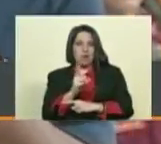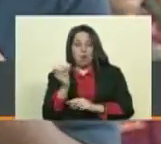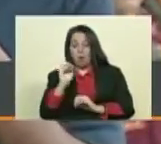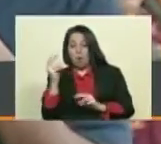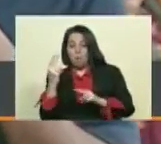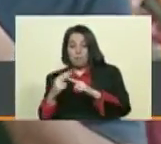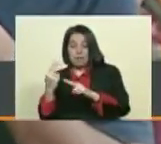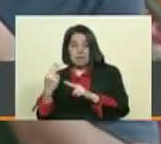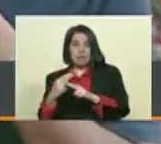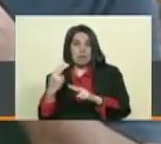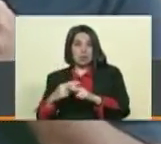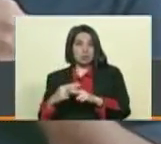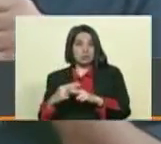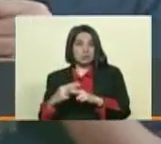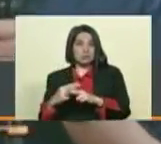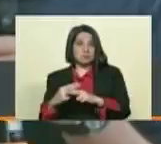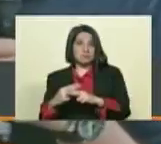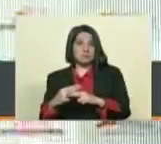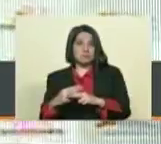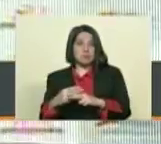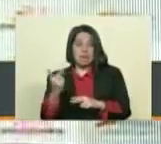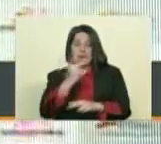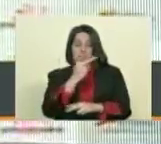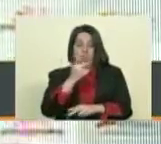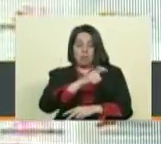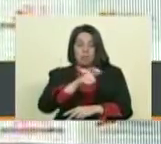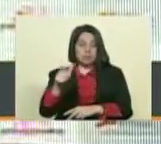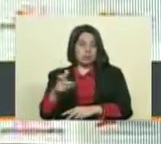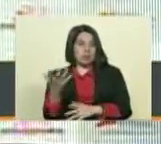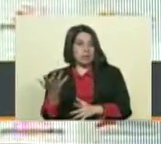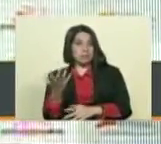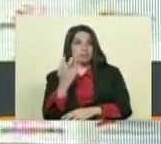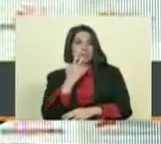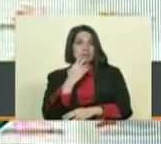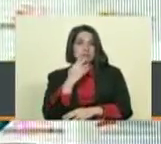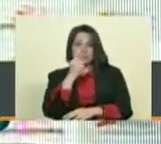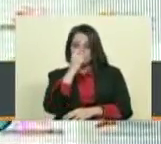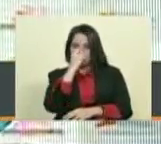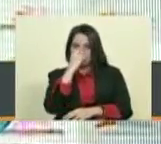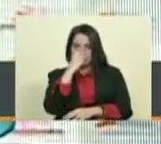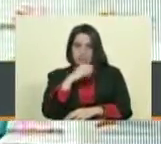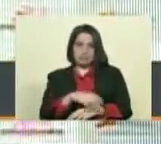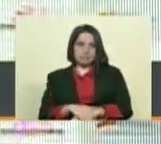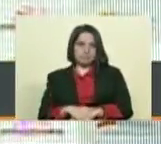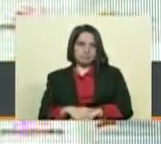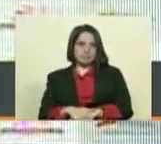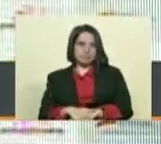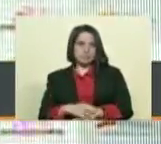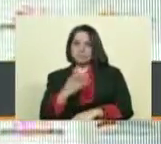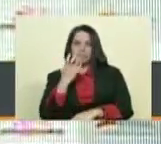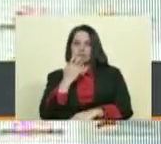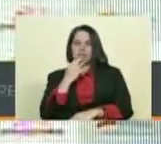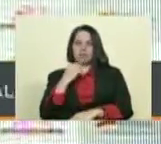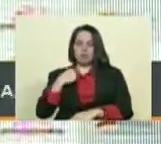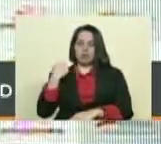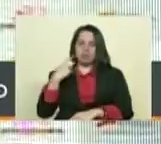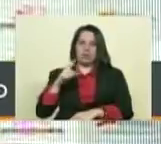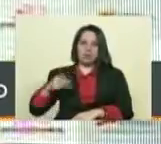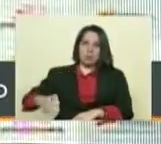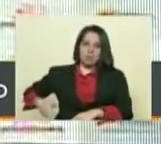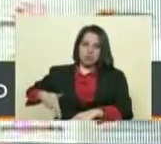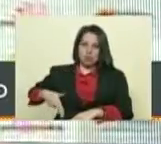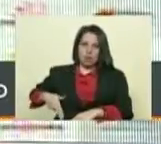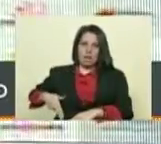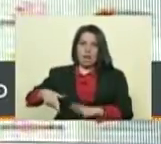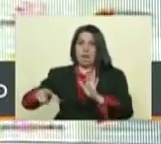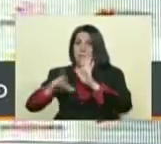peligrosas. Correcto. Los psicópatas, por ejemplo, y los sociópatas no. Por ejemplo, un ejemplo que se me ocurre. Yo tengo una pistola legal y la